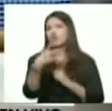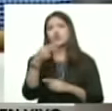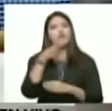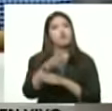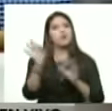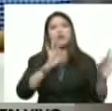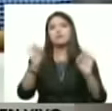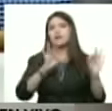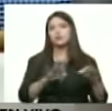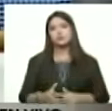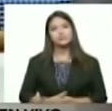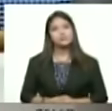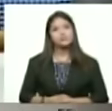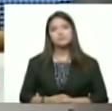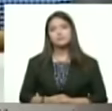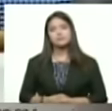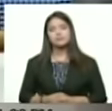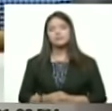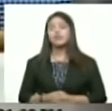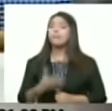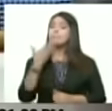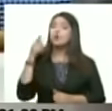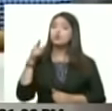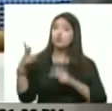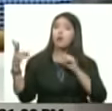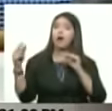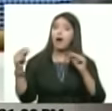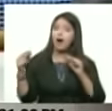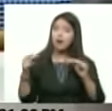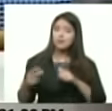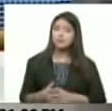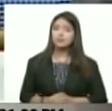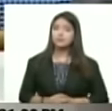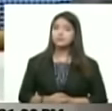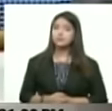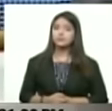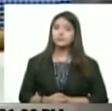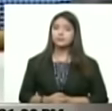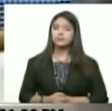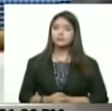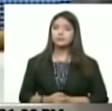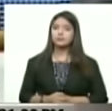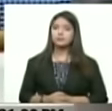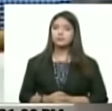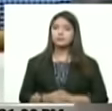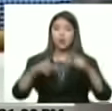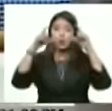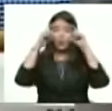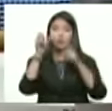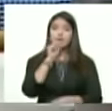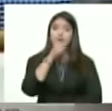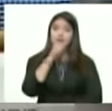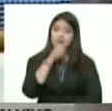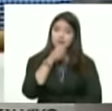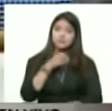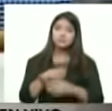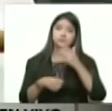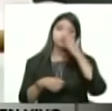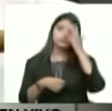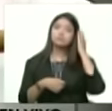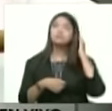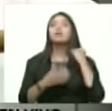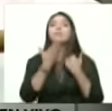show. Converse usted, vicepresidente ejecutivo, con el señor Ramos Alup y